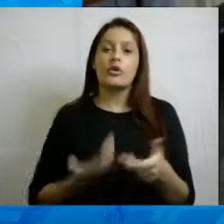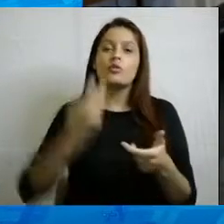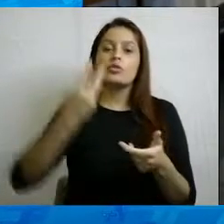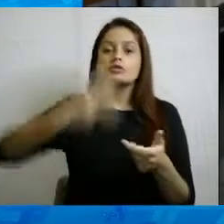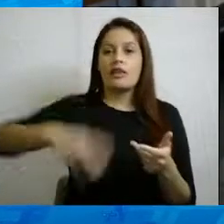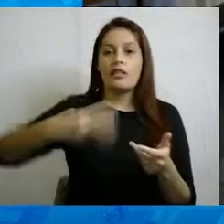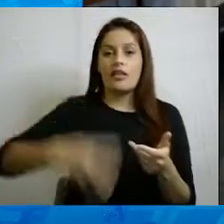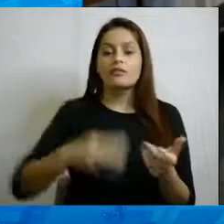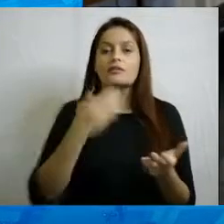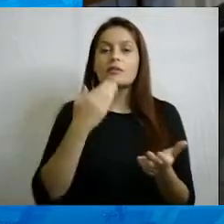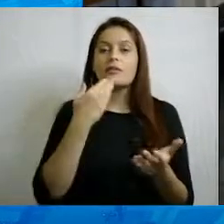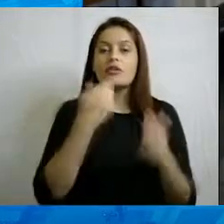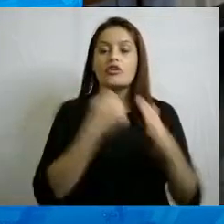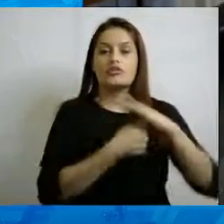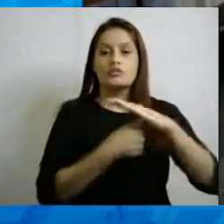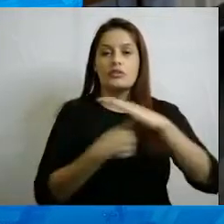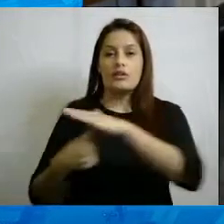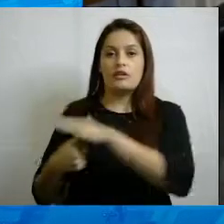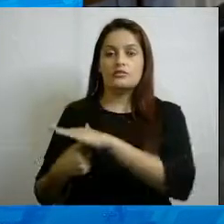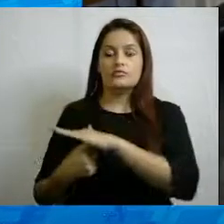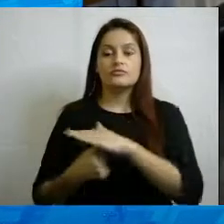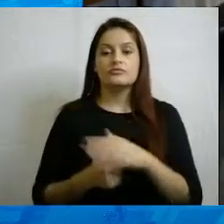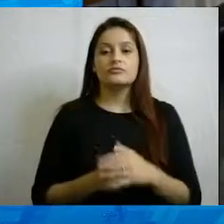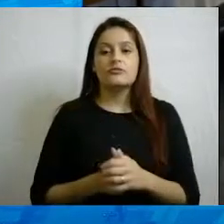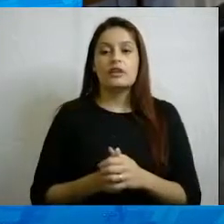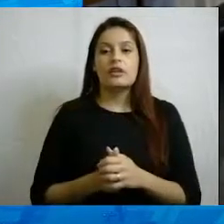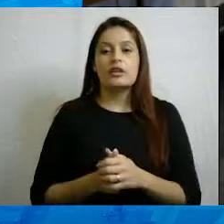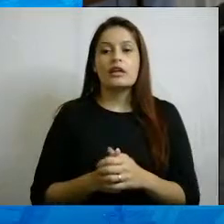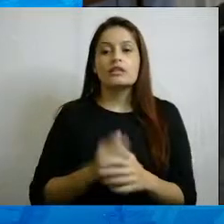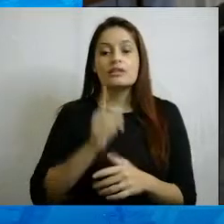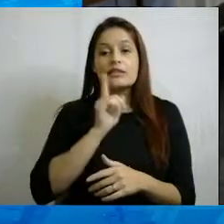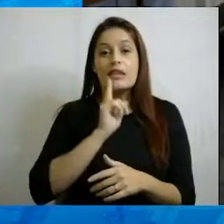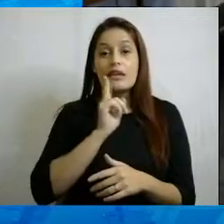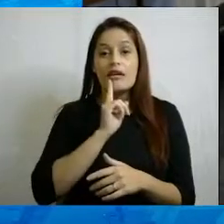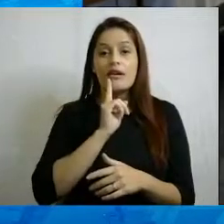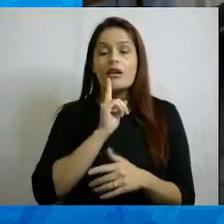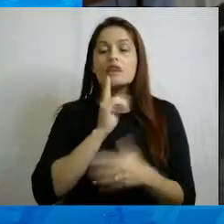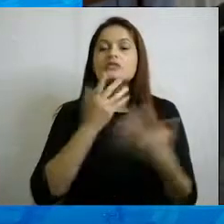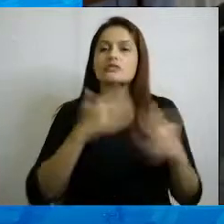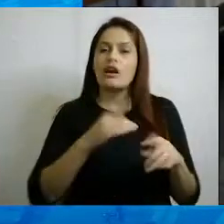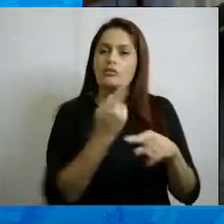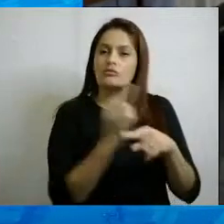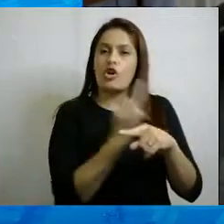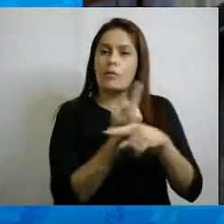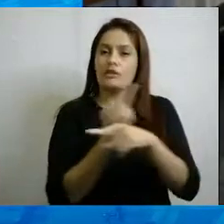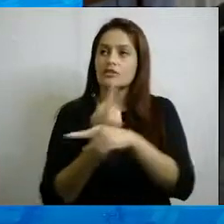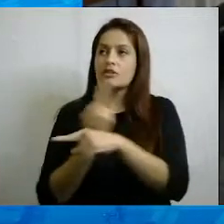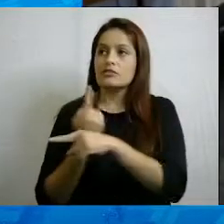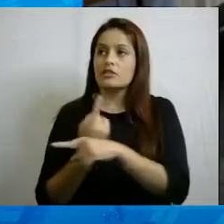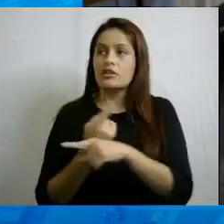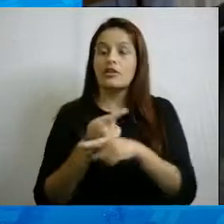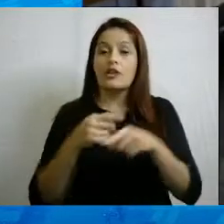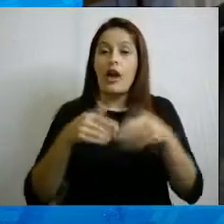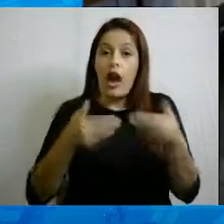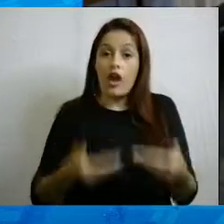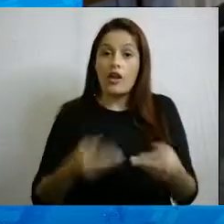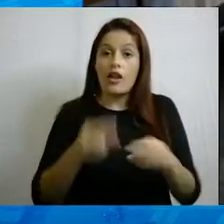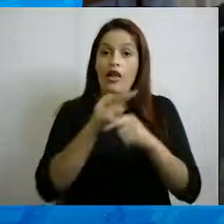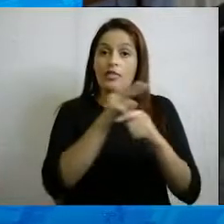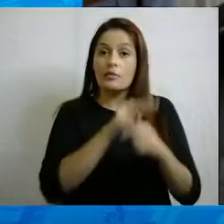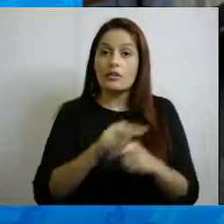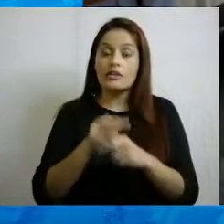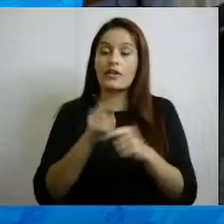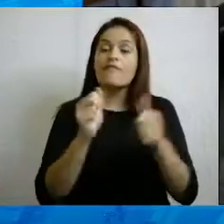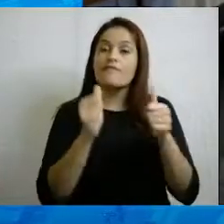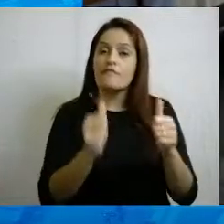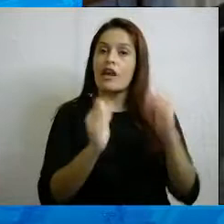municipio y hacia los concejales, ¿ya? Hemos tenido conversaciones con esta administración, hemos sido bien